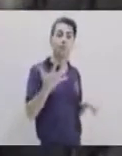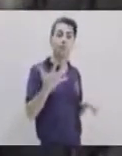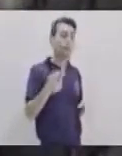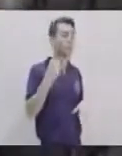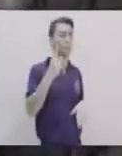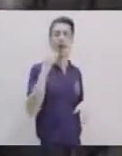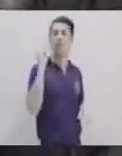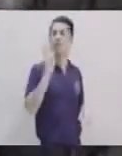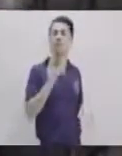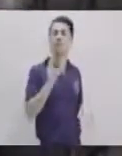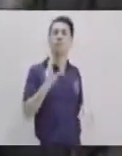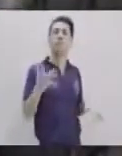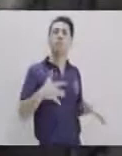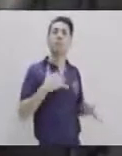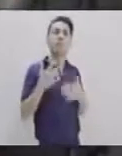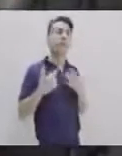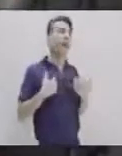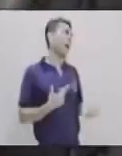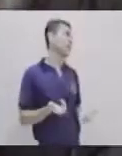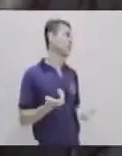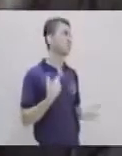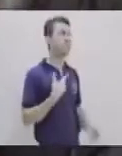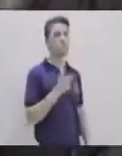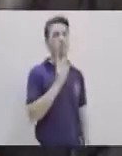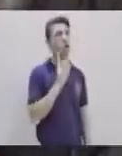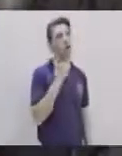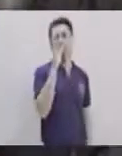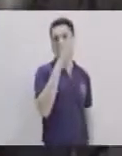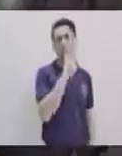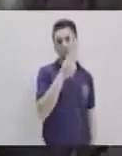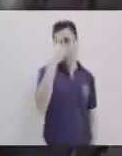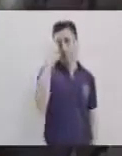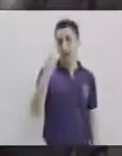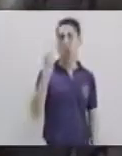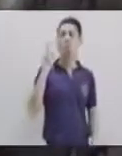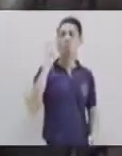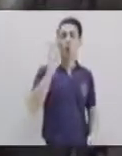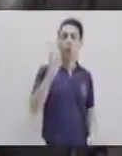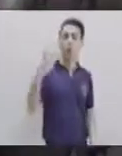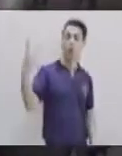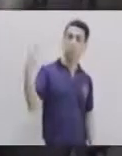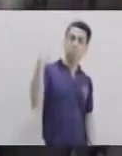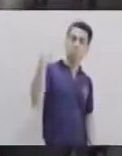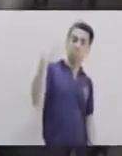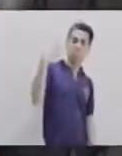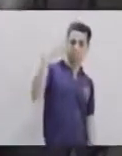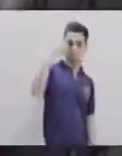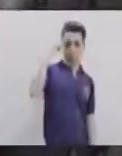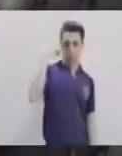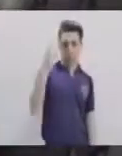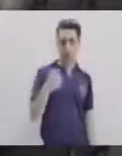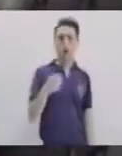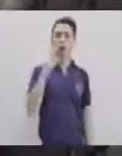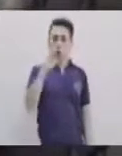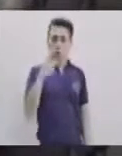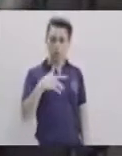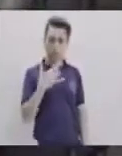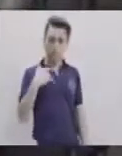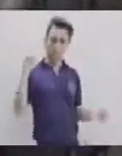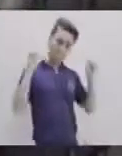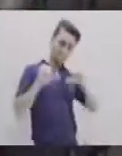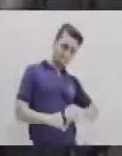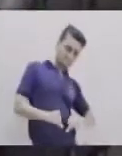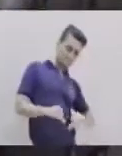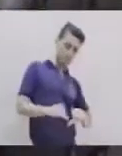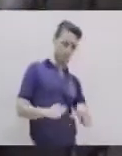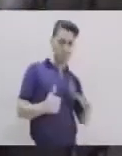trabajo, lo primero que sienten es, no sirvo para nada, por eso me despidieron, ¿verdad? O sea, te sientes un perdedor,